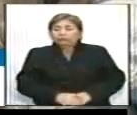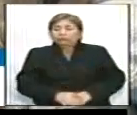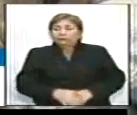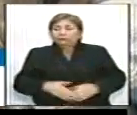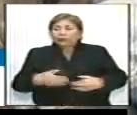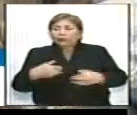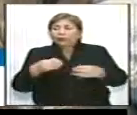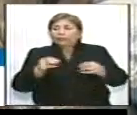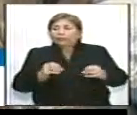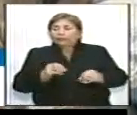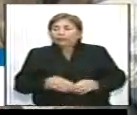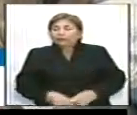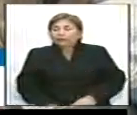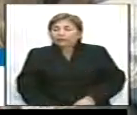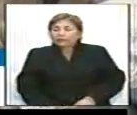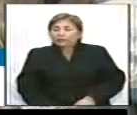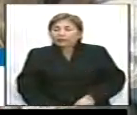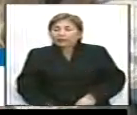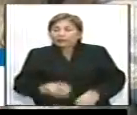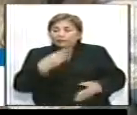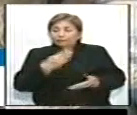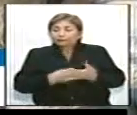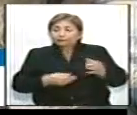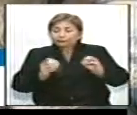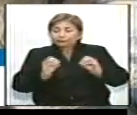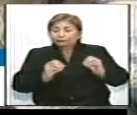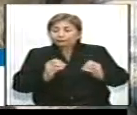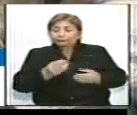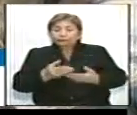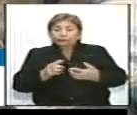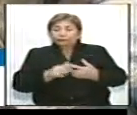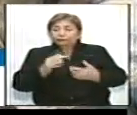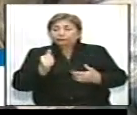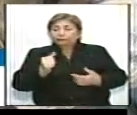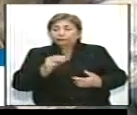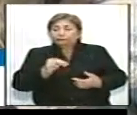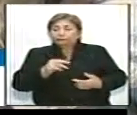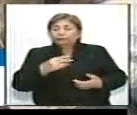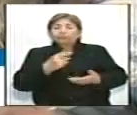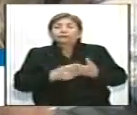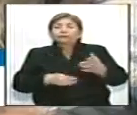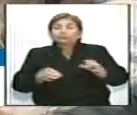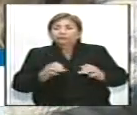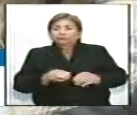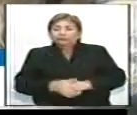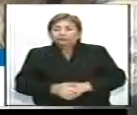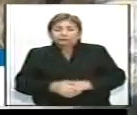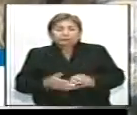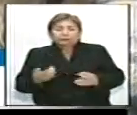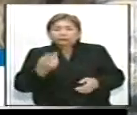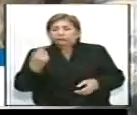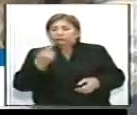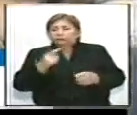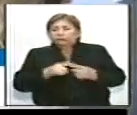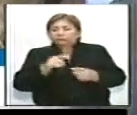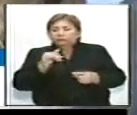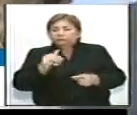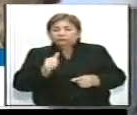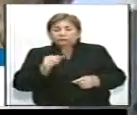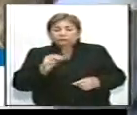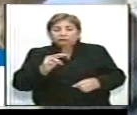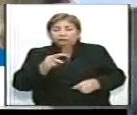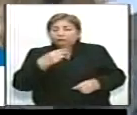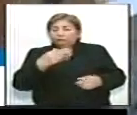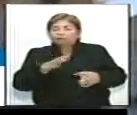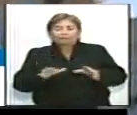poder evitar todos los conflictos que ha generado el proyecto Tía María, y qué es lo que están haciendo, no solamente el tema de Tía María, sino también